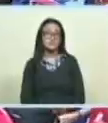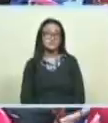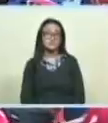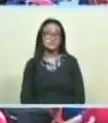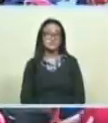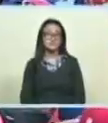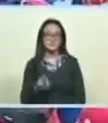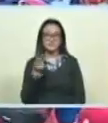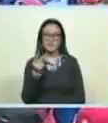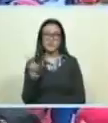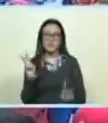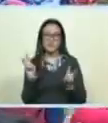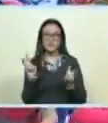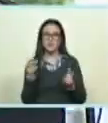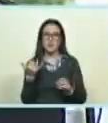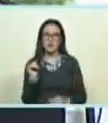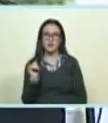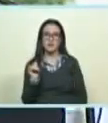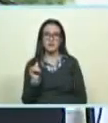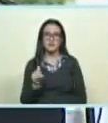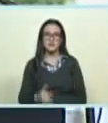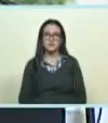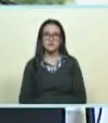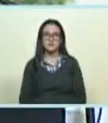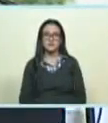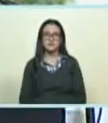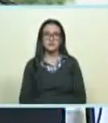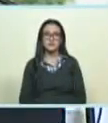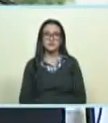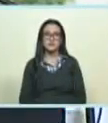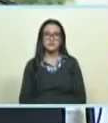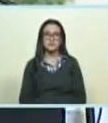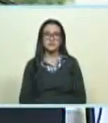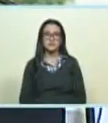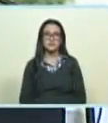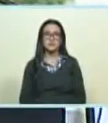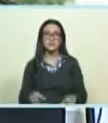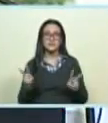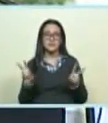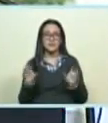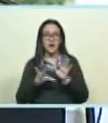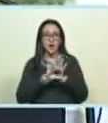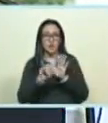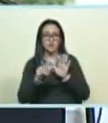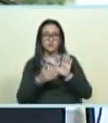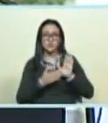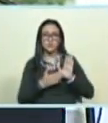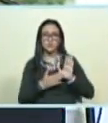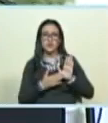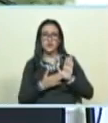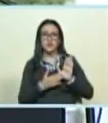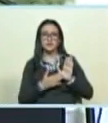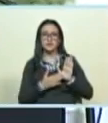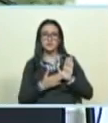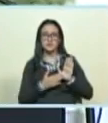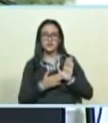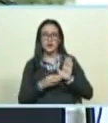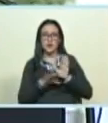Pero hay un segundo tema que plantea Jennifer, que es el tema de la constituyente y